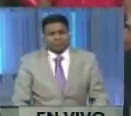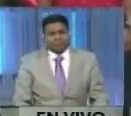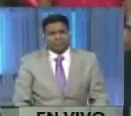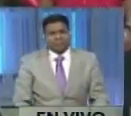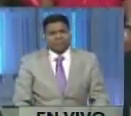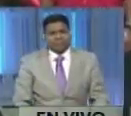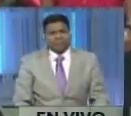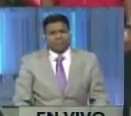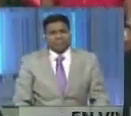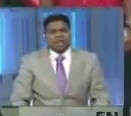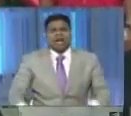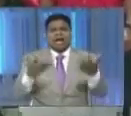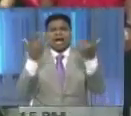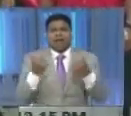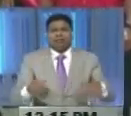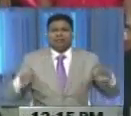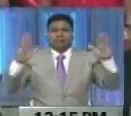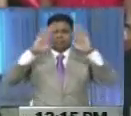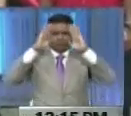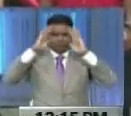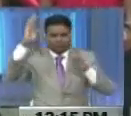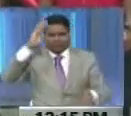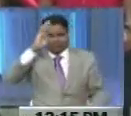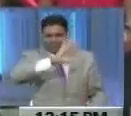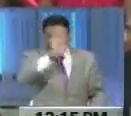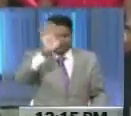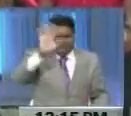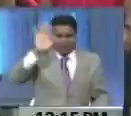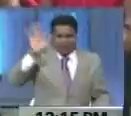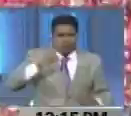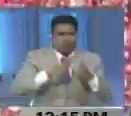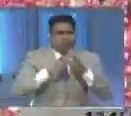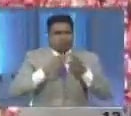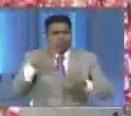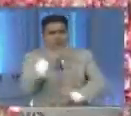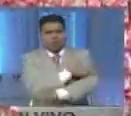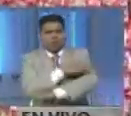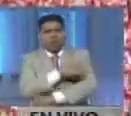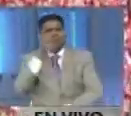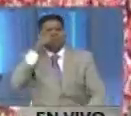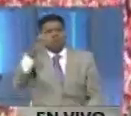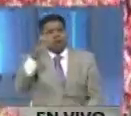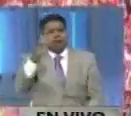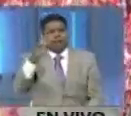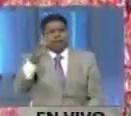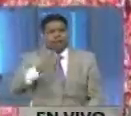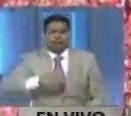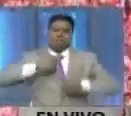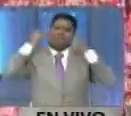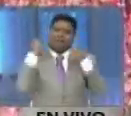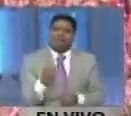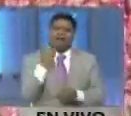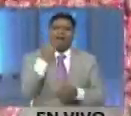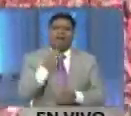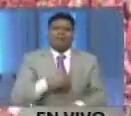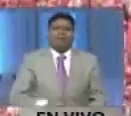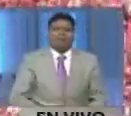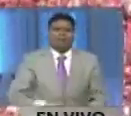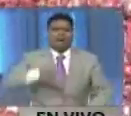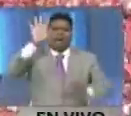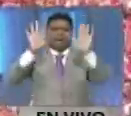Vamos a mandarle ahora un saludo a los escuálidos para que vean pueblo parejo, carajo. Arriba la mano, arriba.